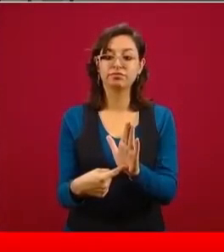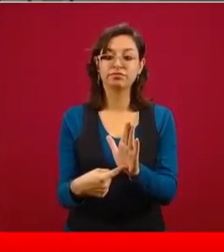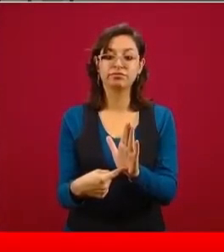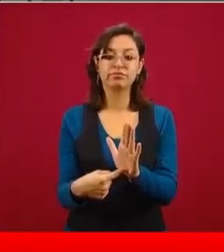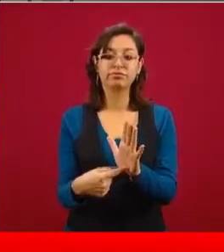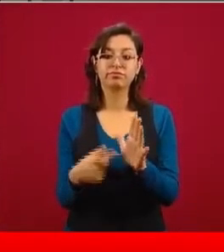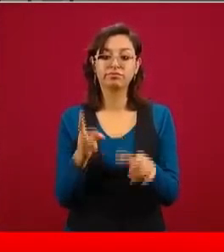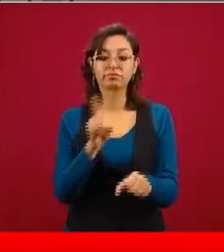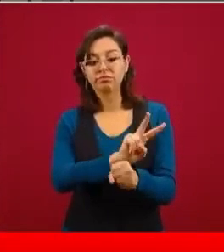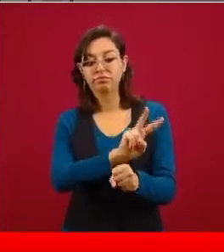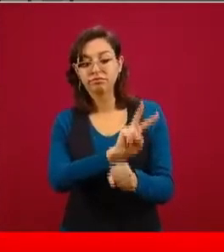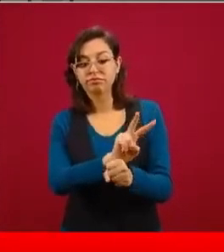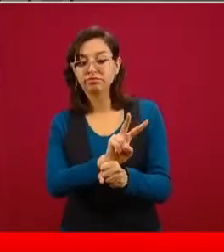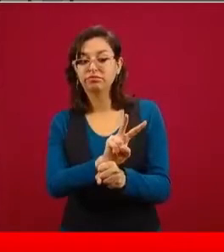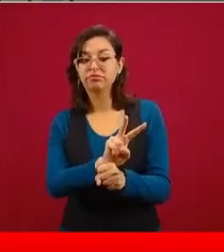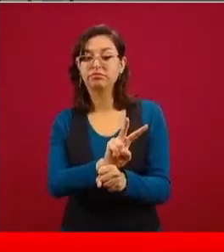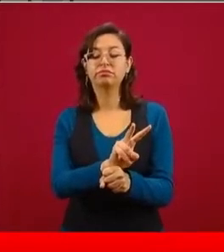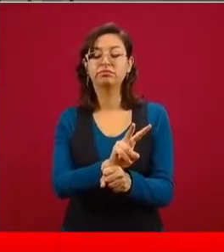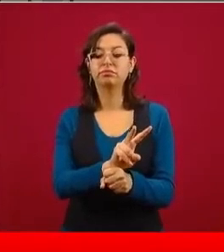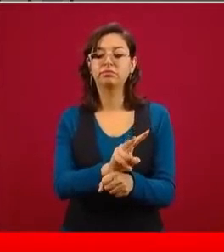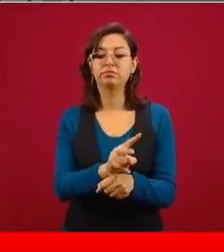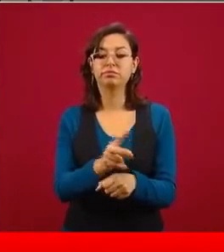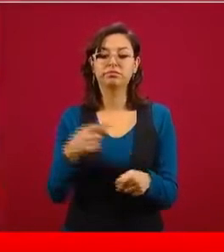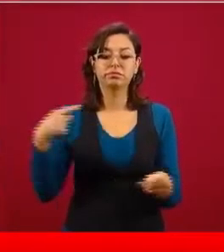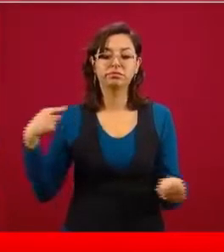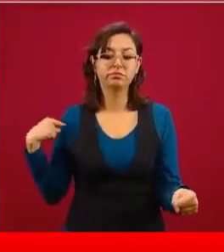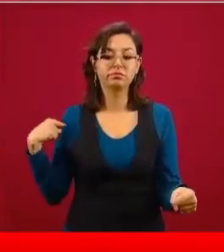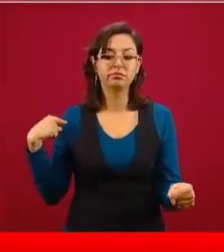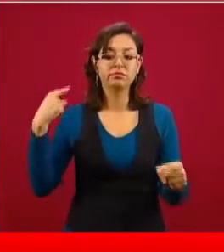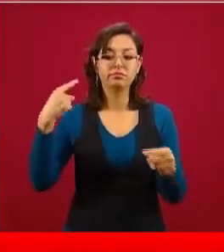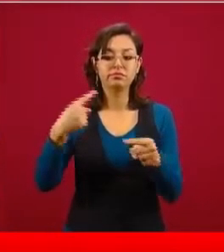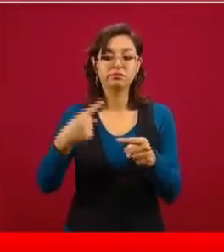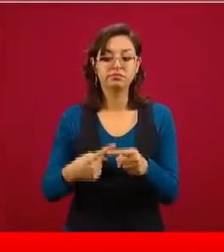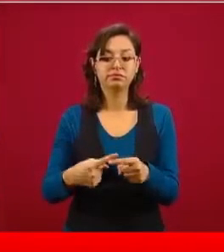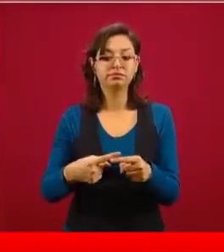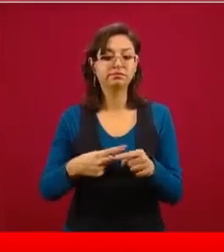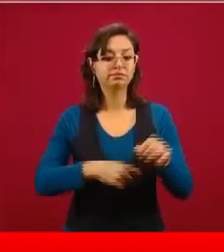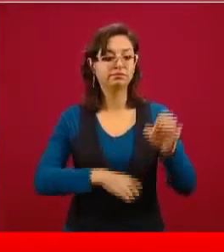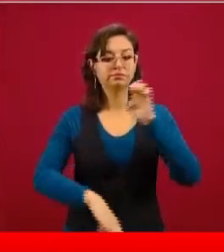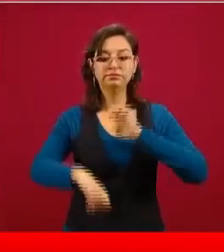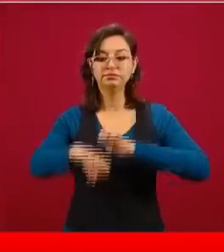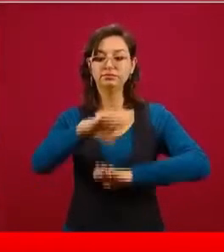la supervisión que se hizo sobre empresas,